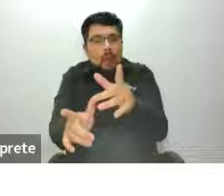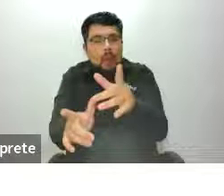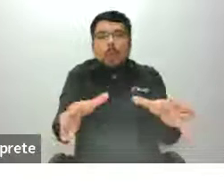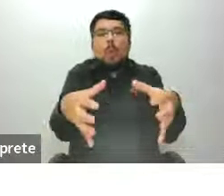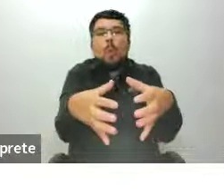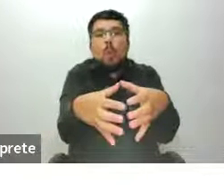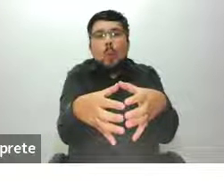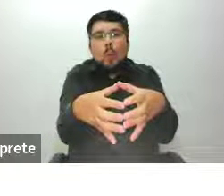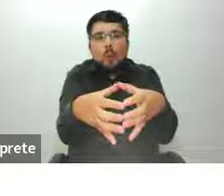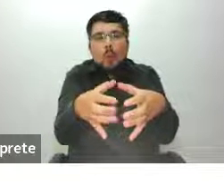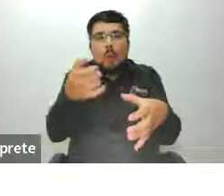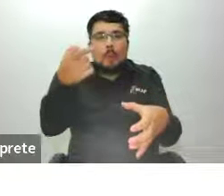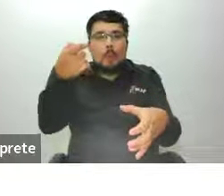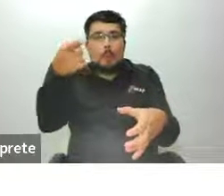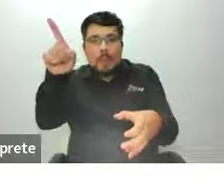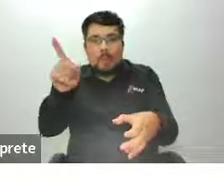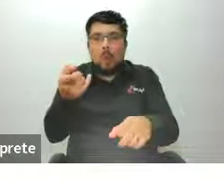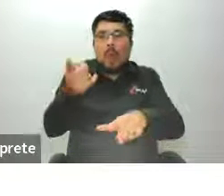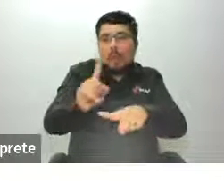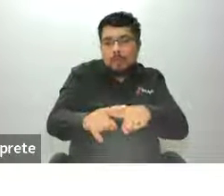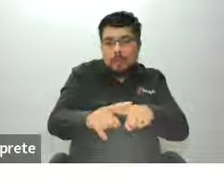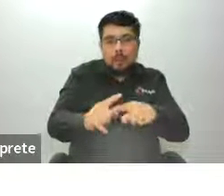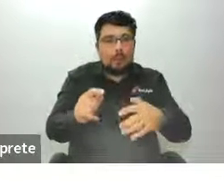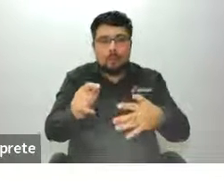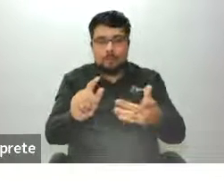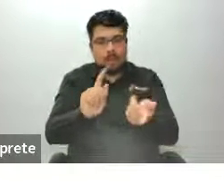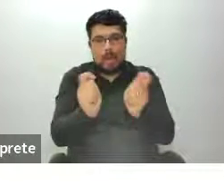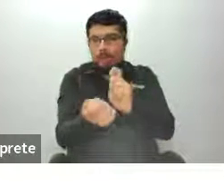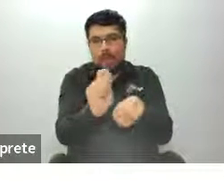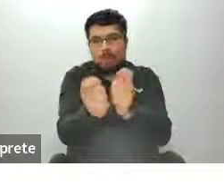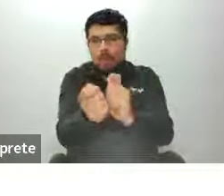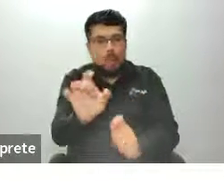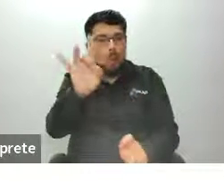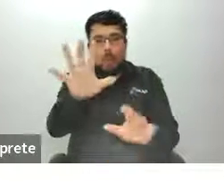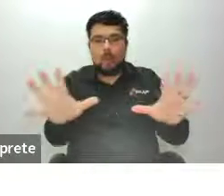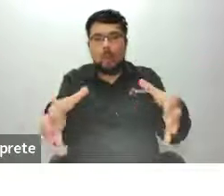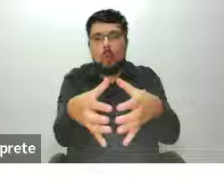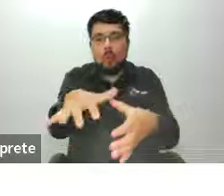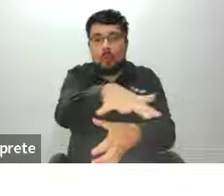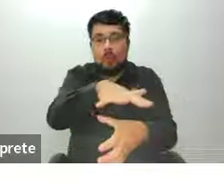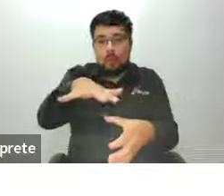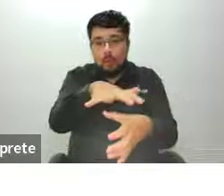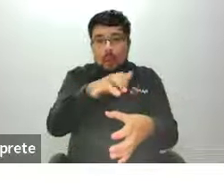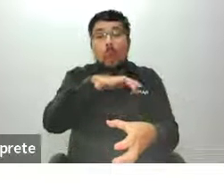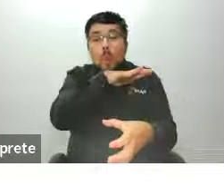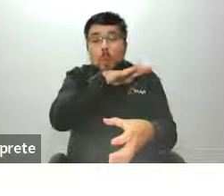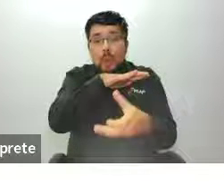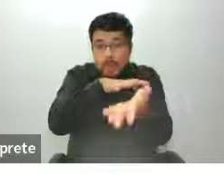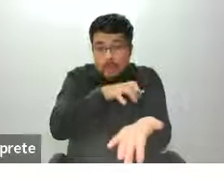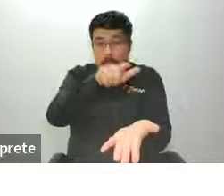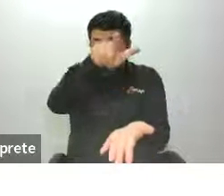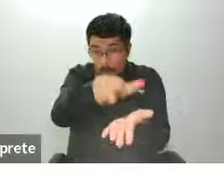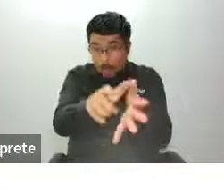además cambia constantemente, además solo es utilizada en ese espacio, no es una lengua,